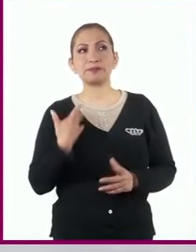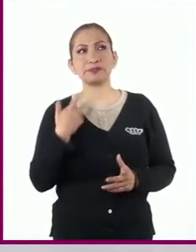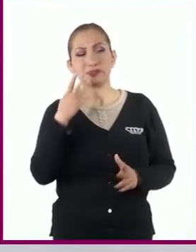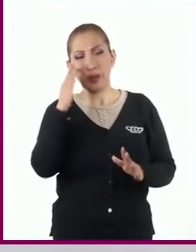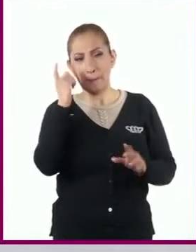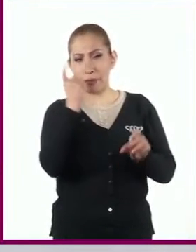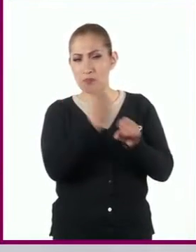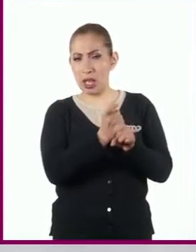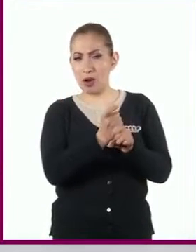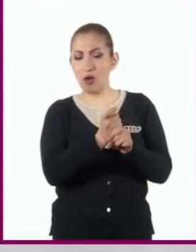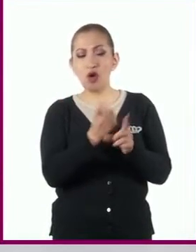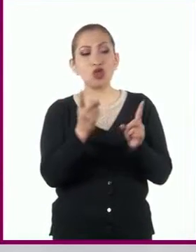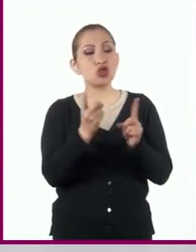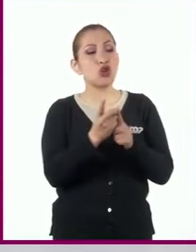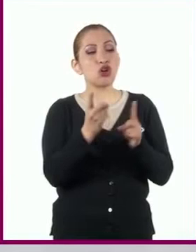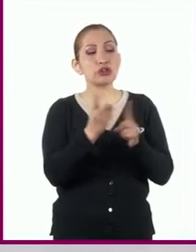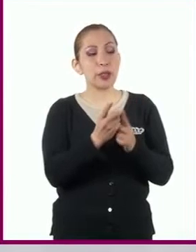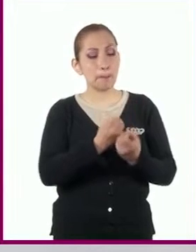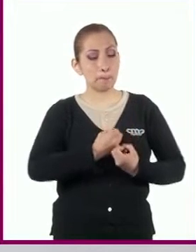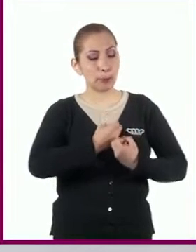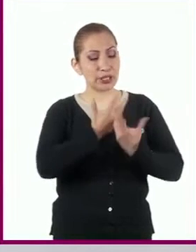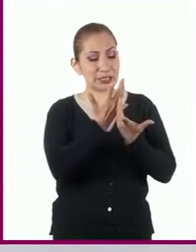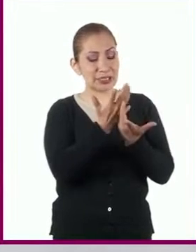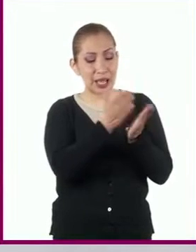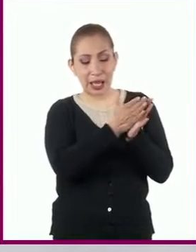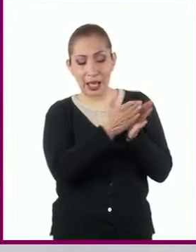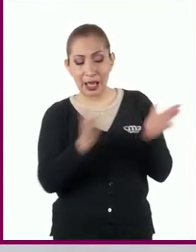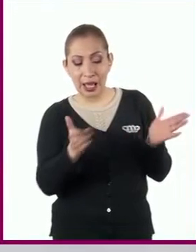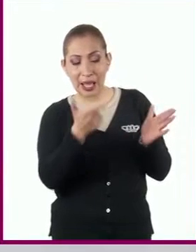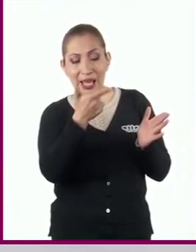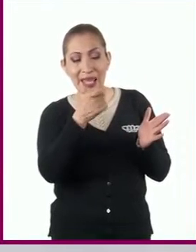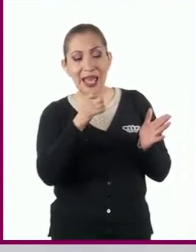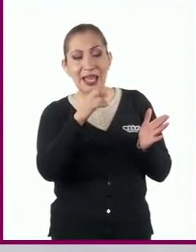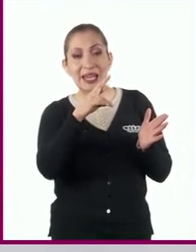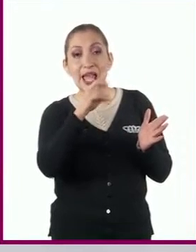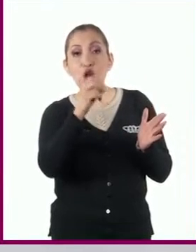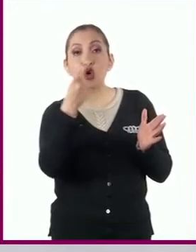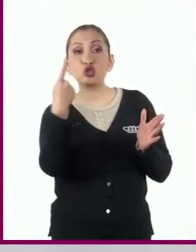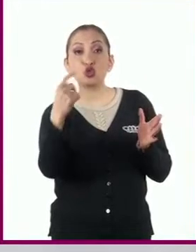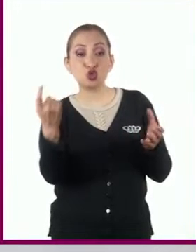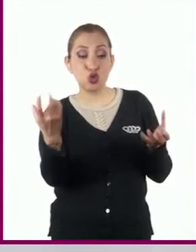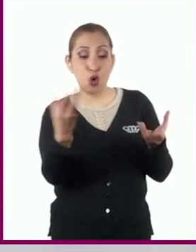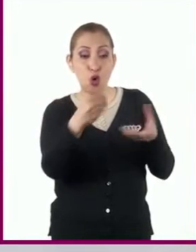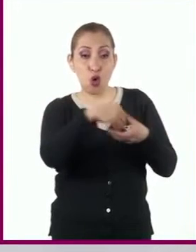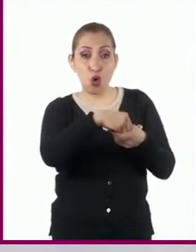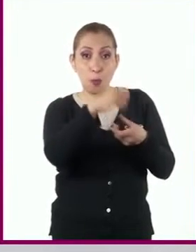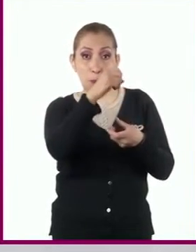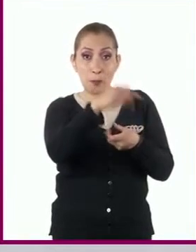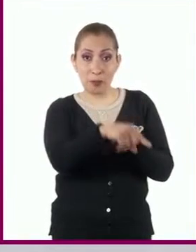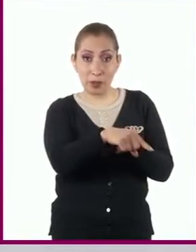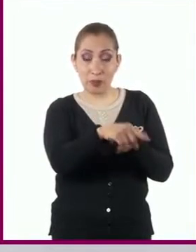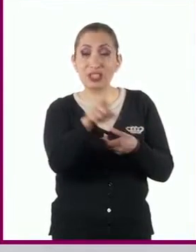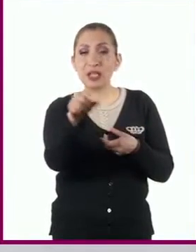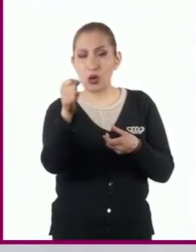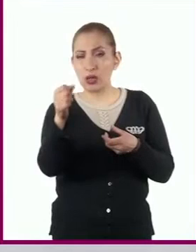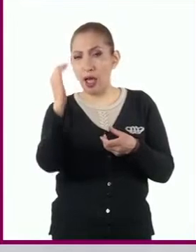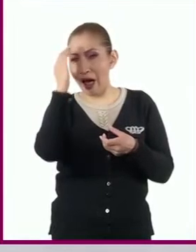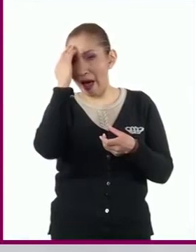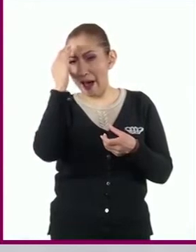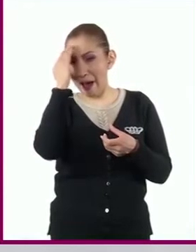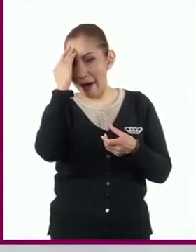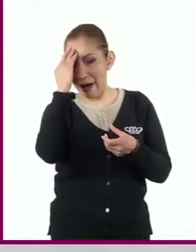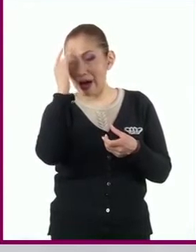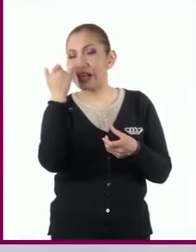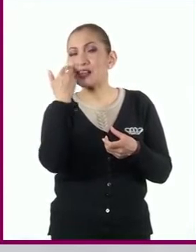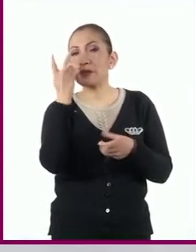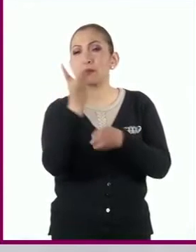Ubiquemos primeramente a la poesía dentro del género que le corresponde. Y aunque seguramente ustedes ya lo conocen,